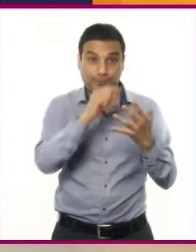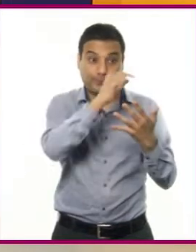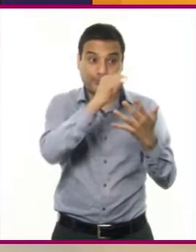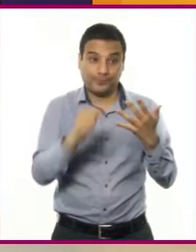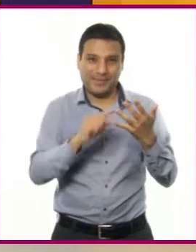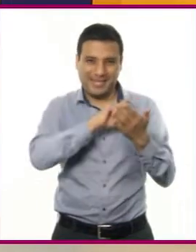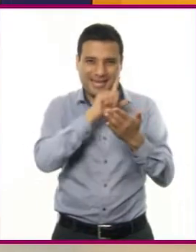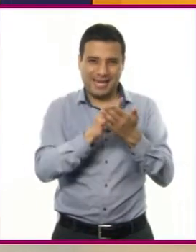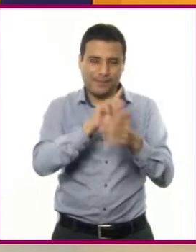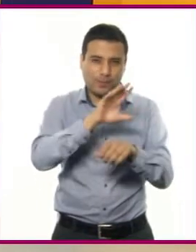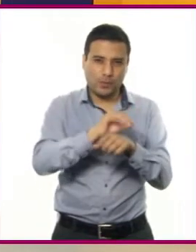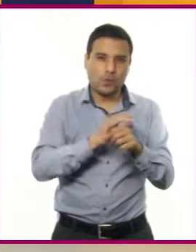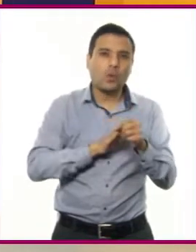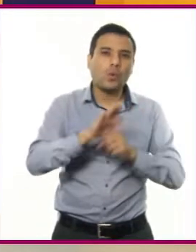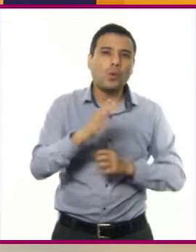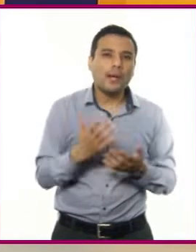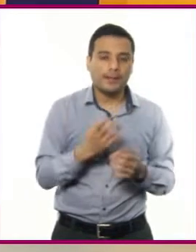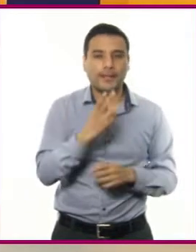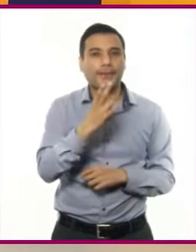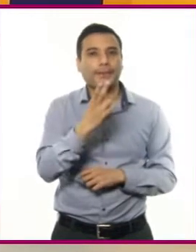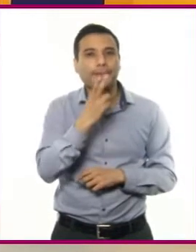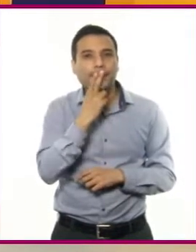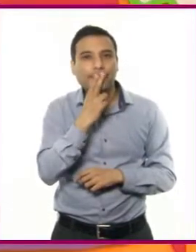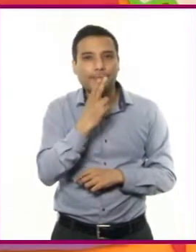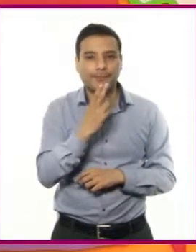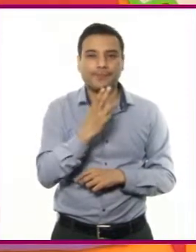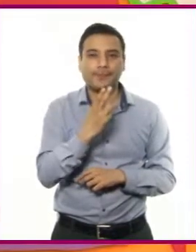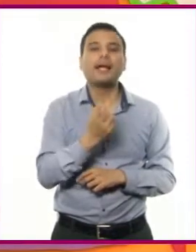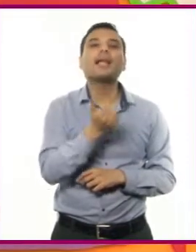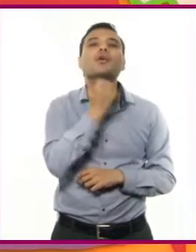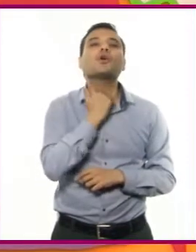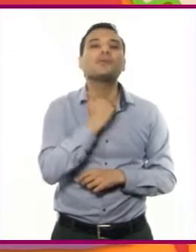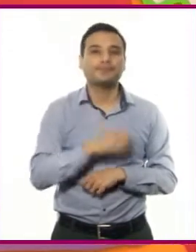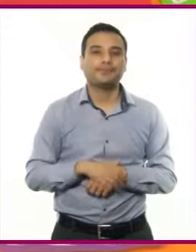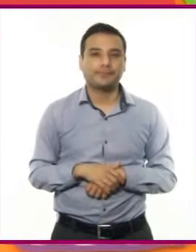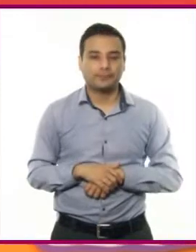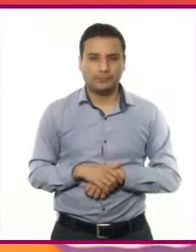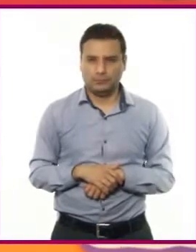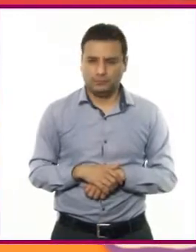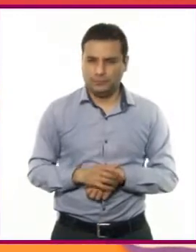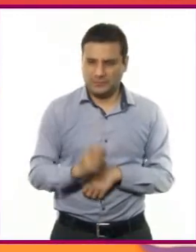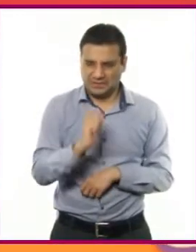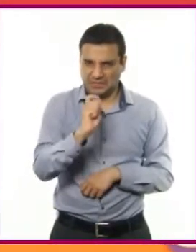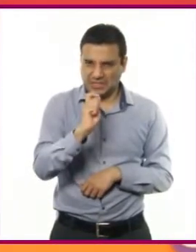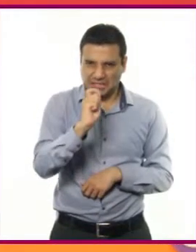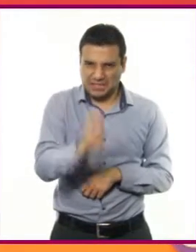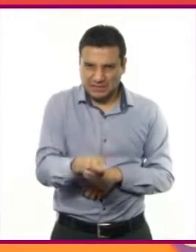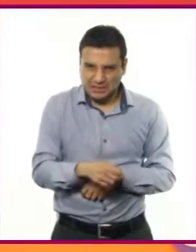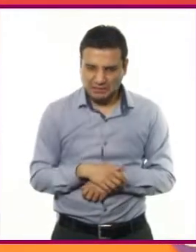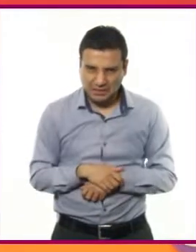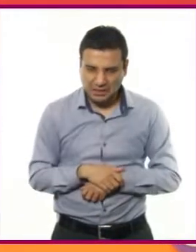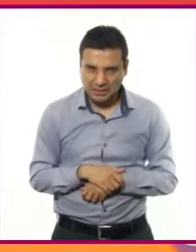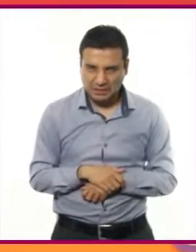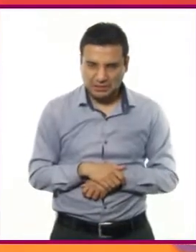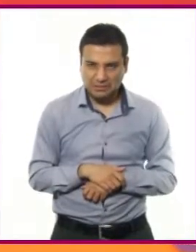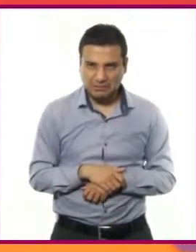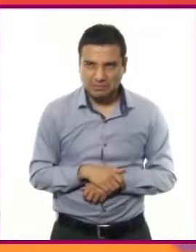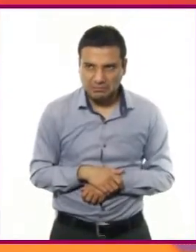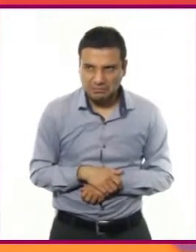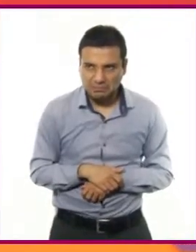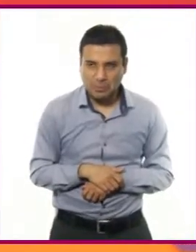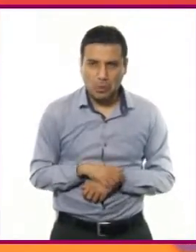recreativos son el tabaco y el alcohol. Esto no quiere decir que su consumo no